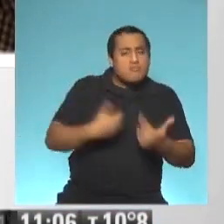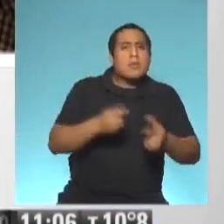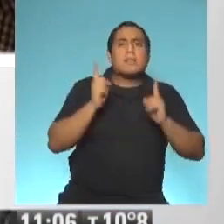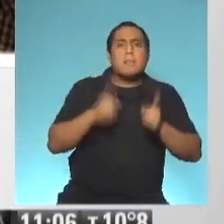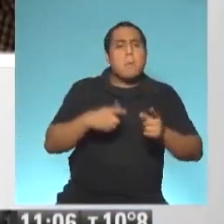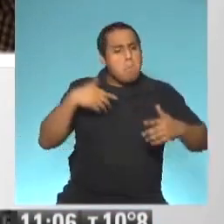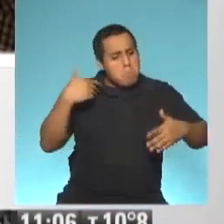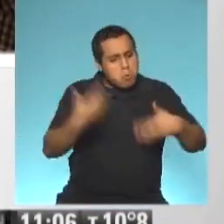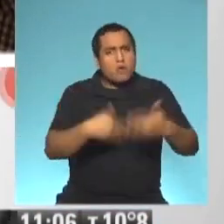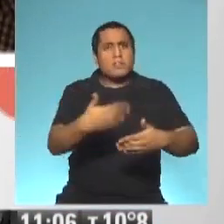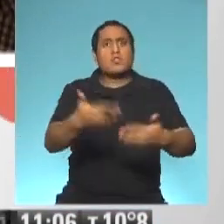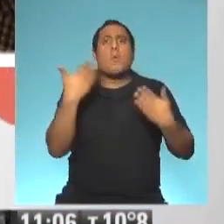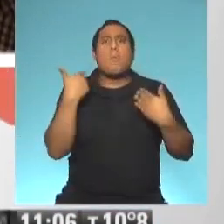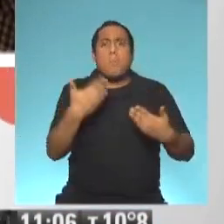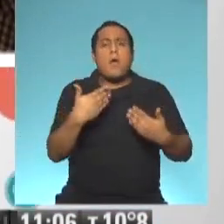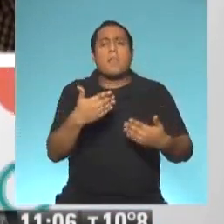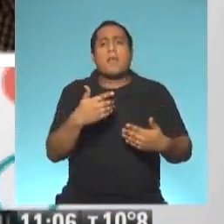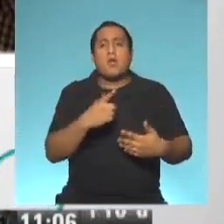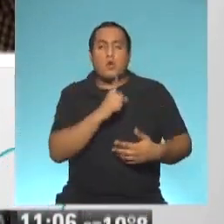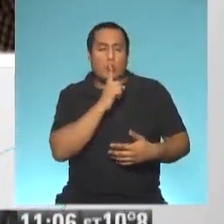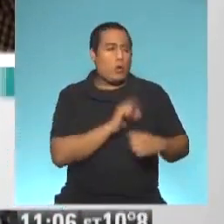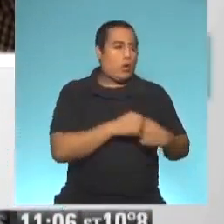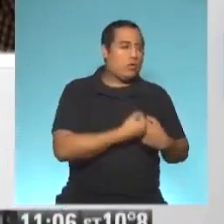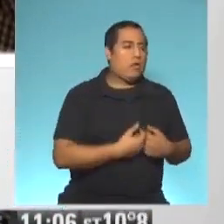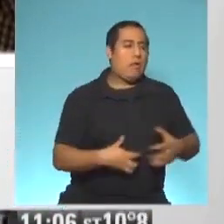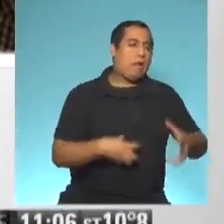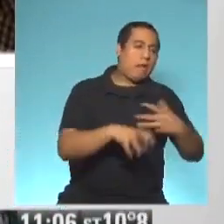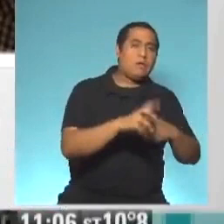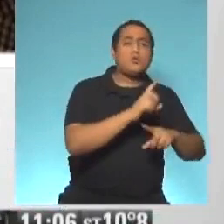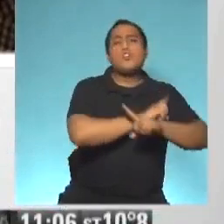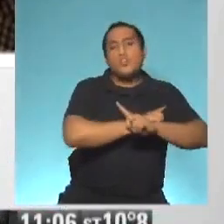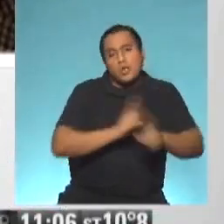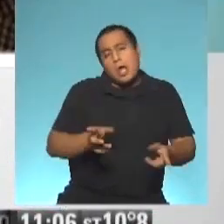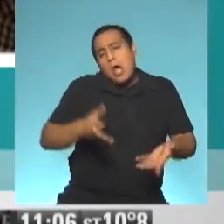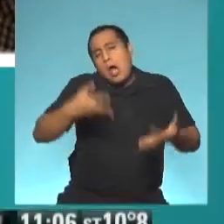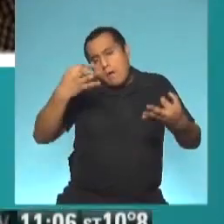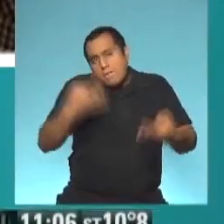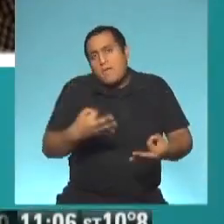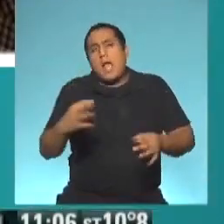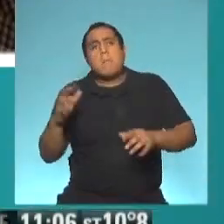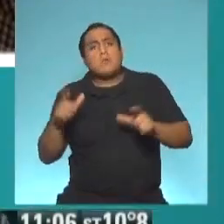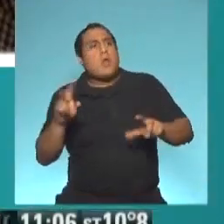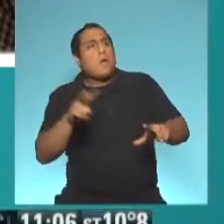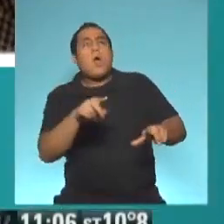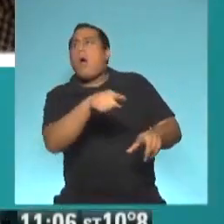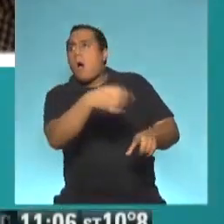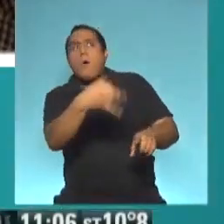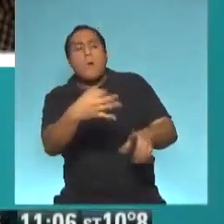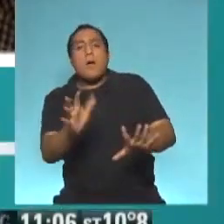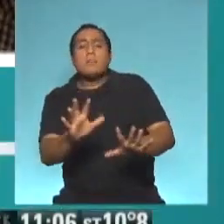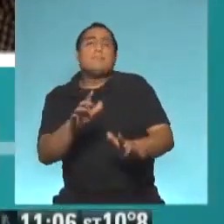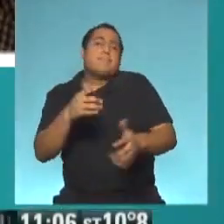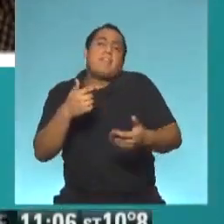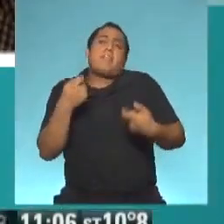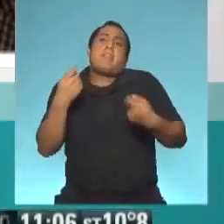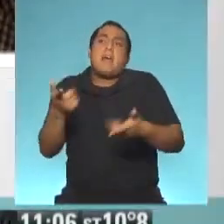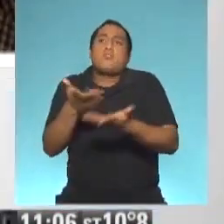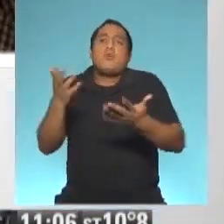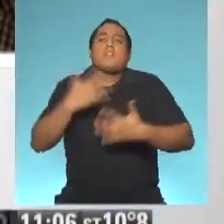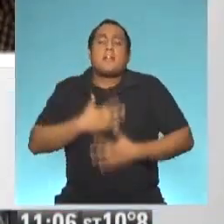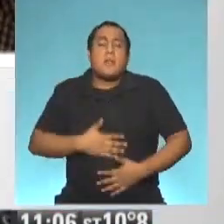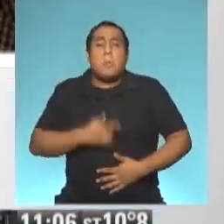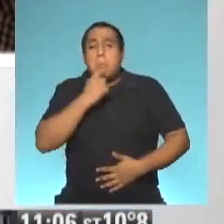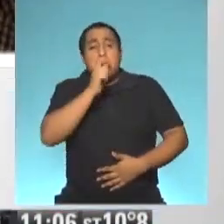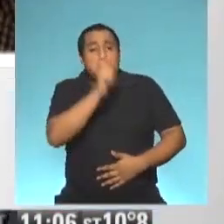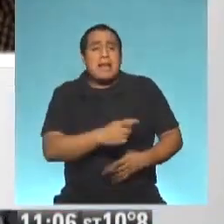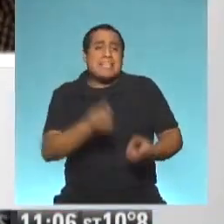una manera absolutamente transparente, es fundamental, es llevar tranquilidad, porque ante una situación en la que uno necesita un órgano